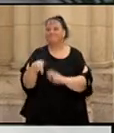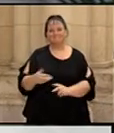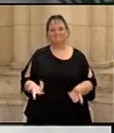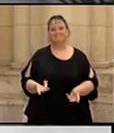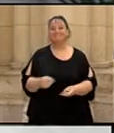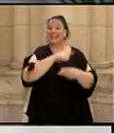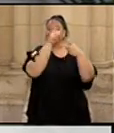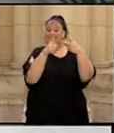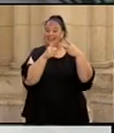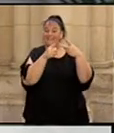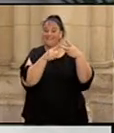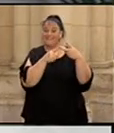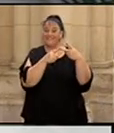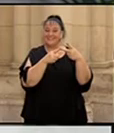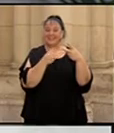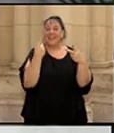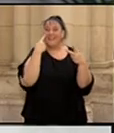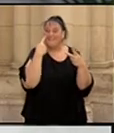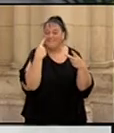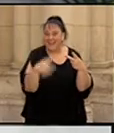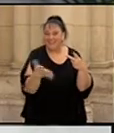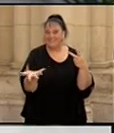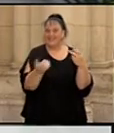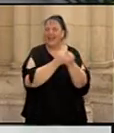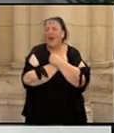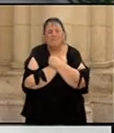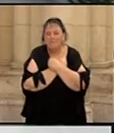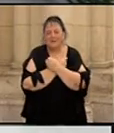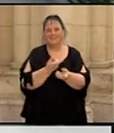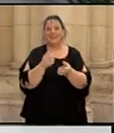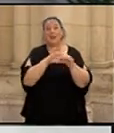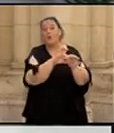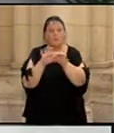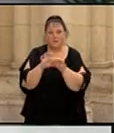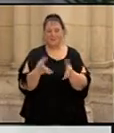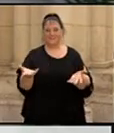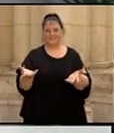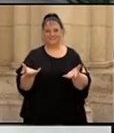segundo lugar, es un Dios que es amor, es comunión.